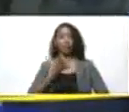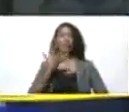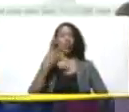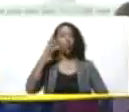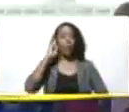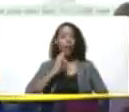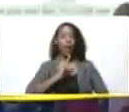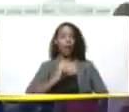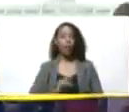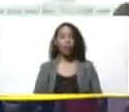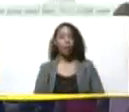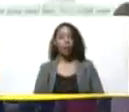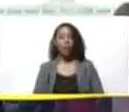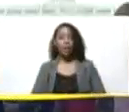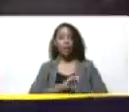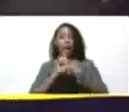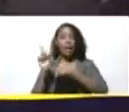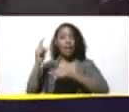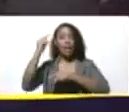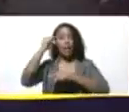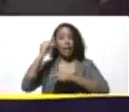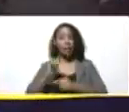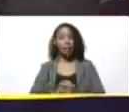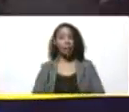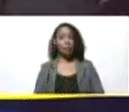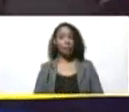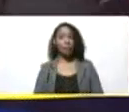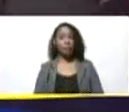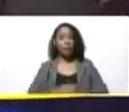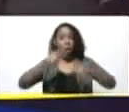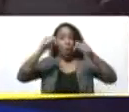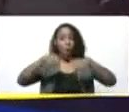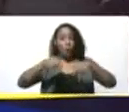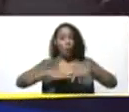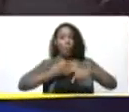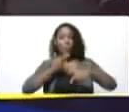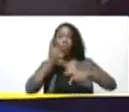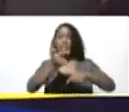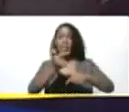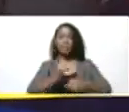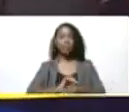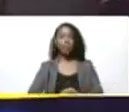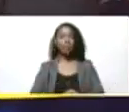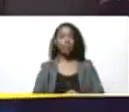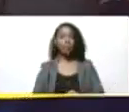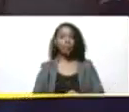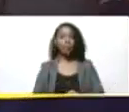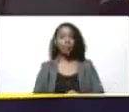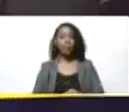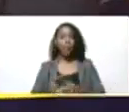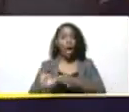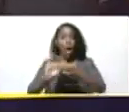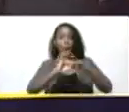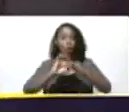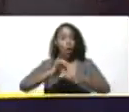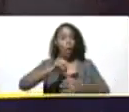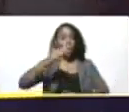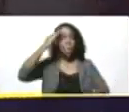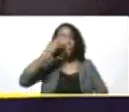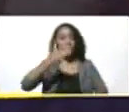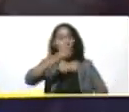bolivariano, de aquel día, hoy podemos decir, en unión